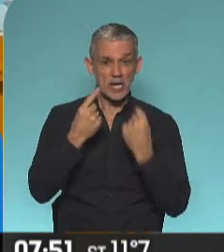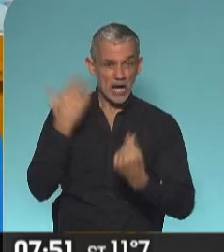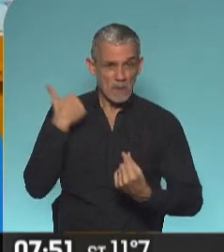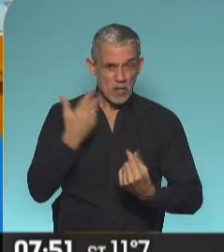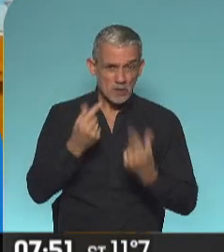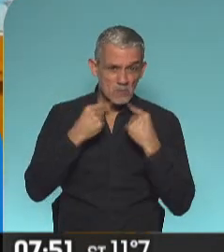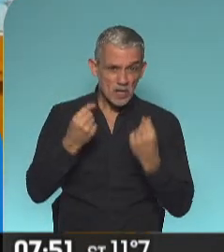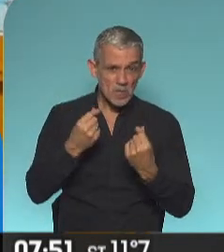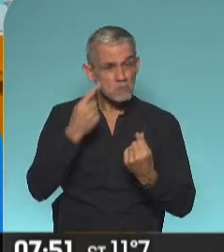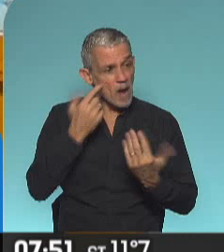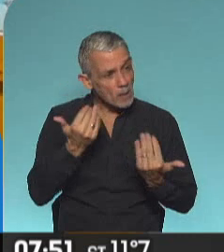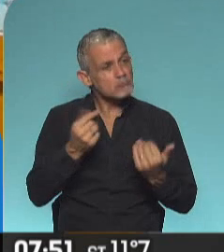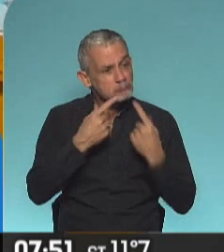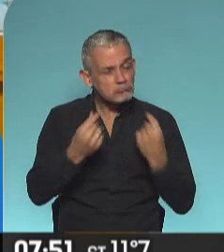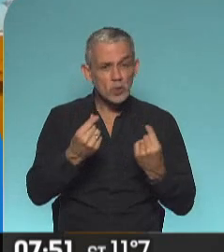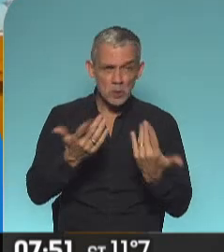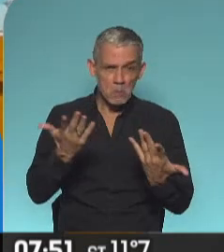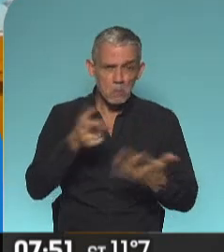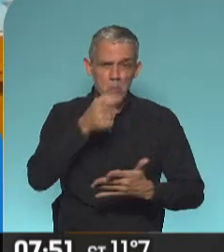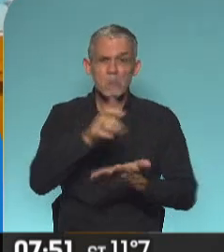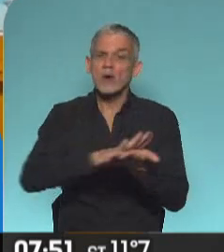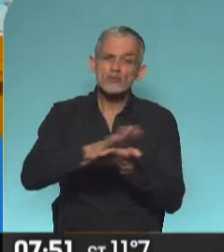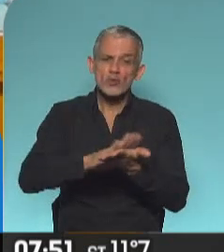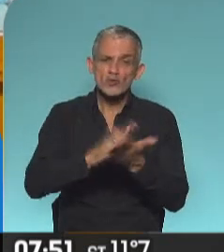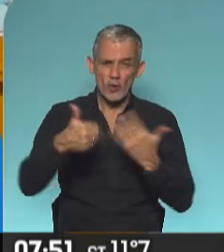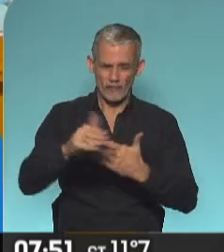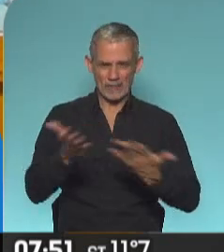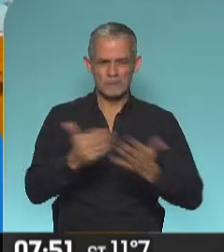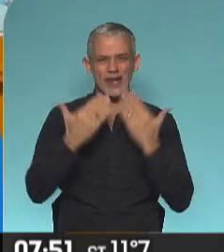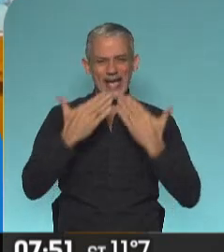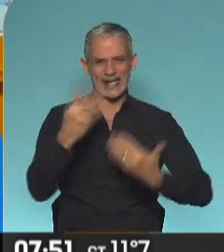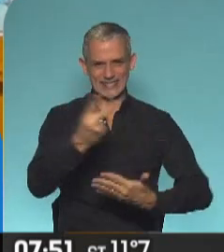que tiene que ser oído y tenemos que dar una respuesta muy clara al respecto. Gracias a los dos.